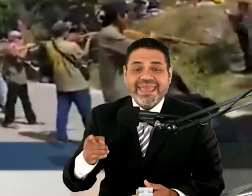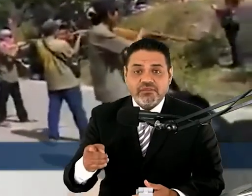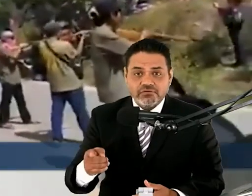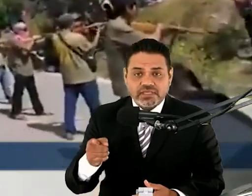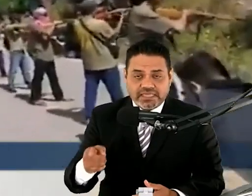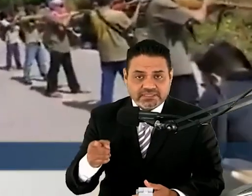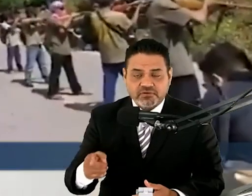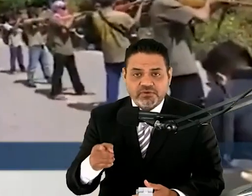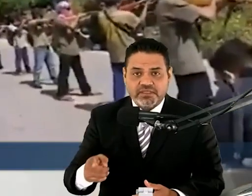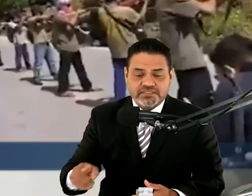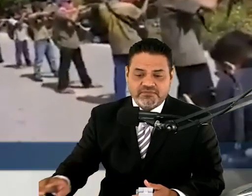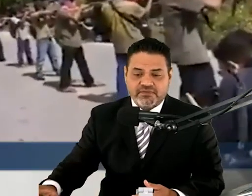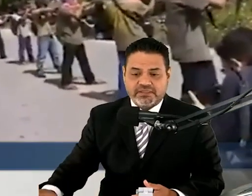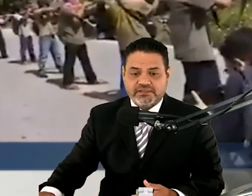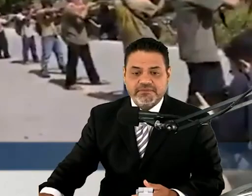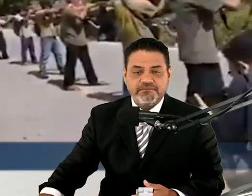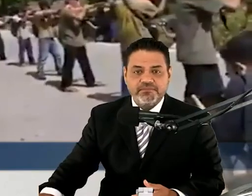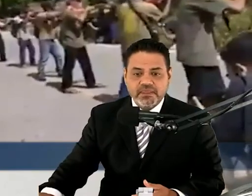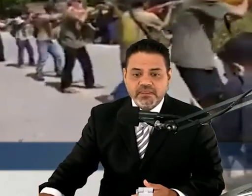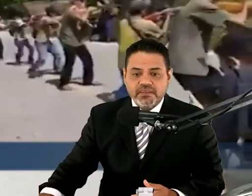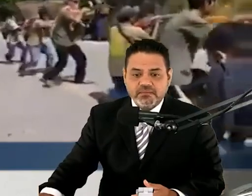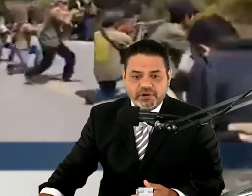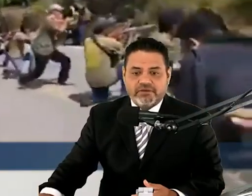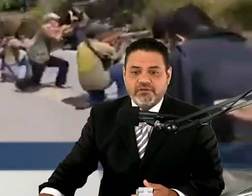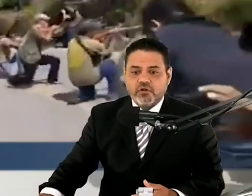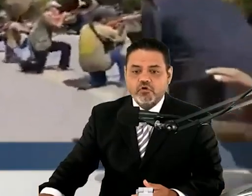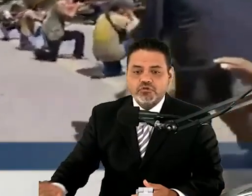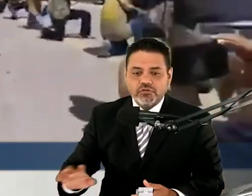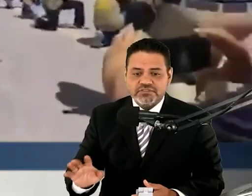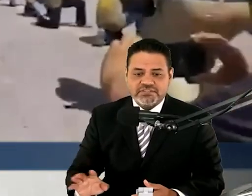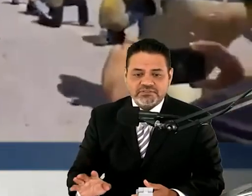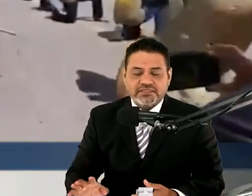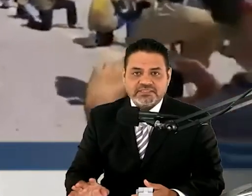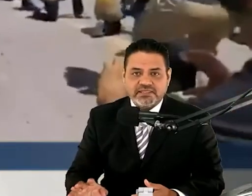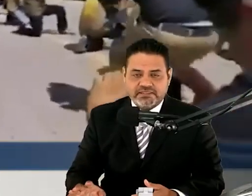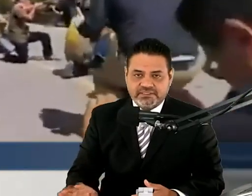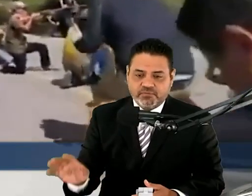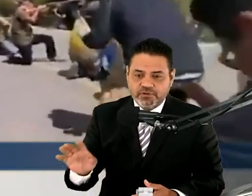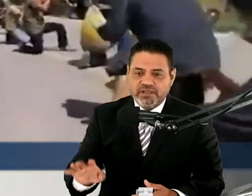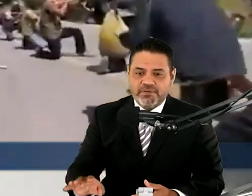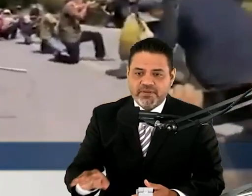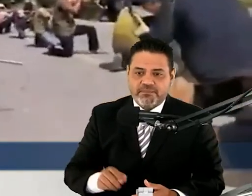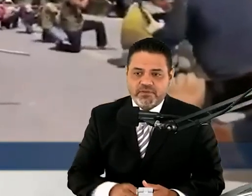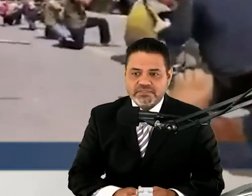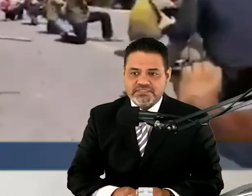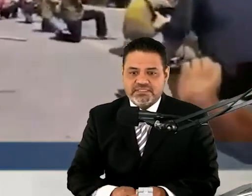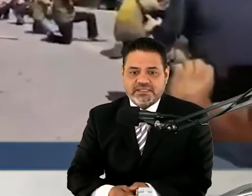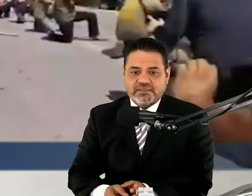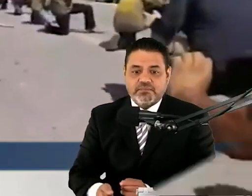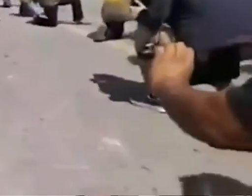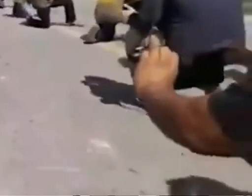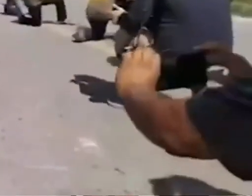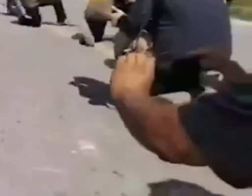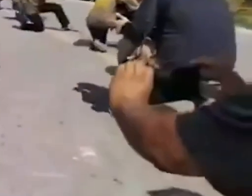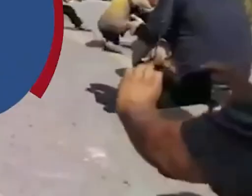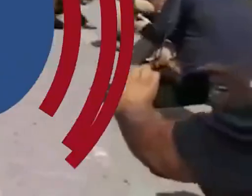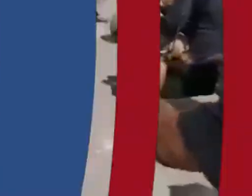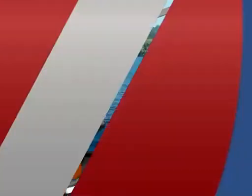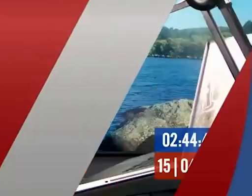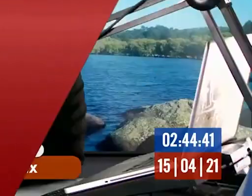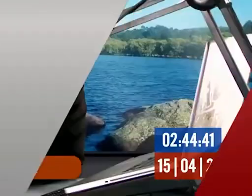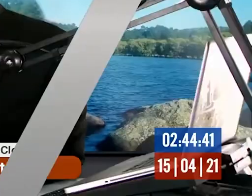que ellos que esas comunidades se enfrentan bueno con todos estos antecedentes voy a la primera pausa de esta tarde porque al